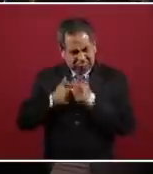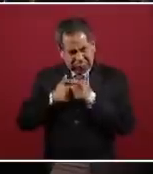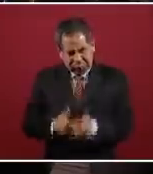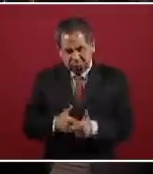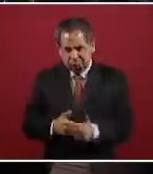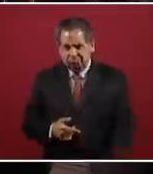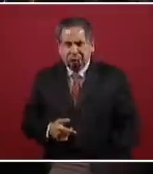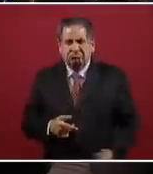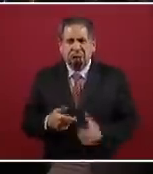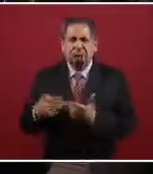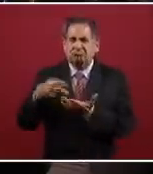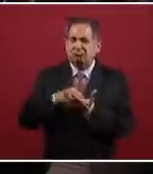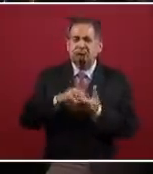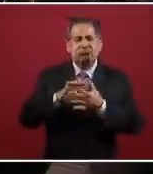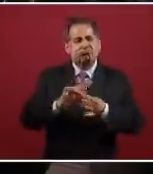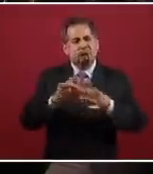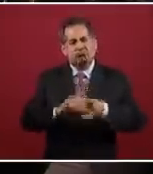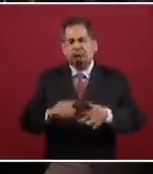eso